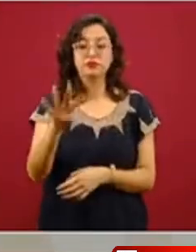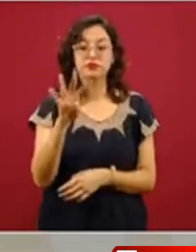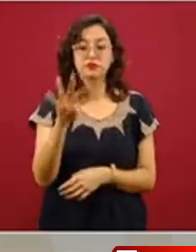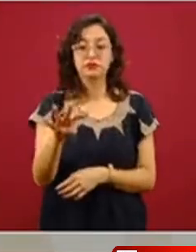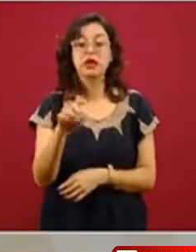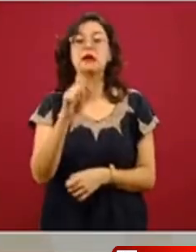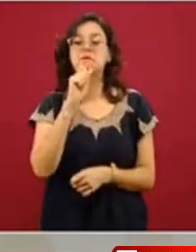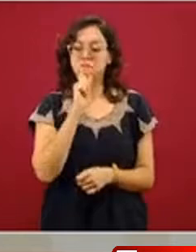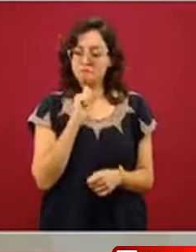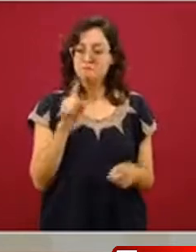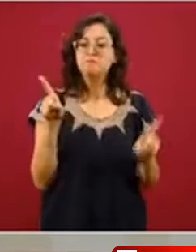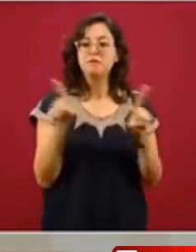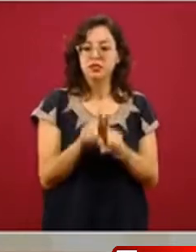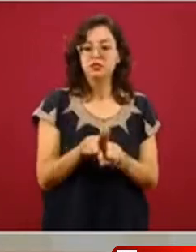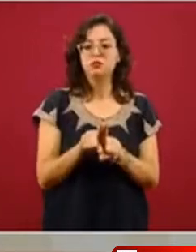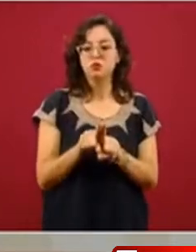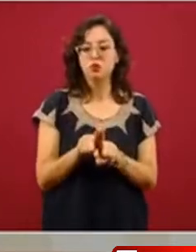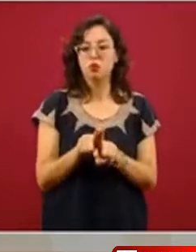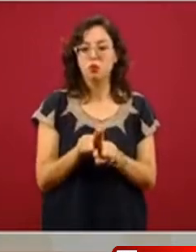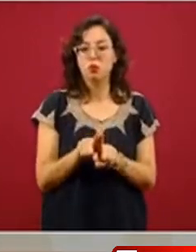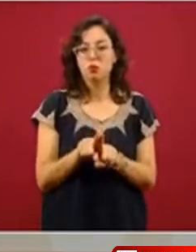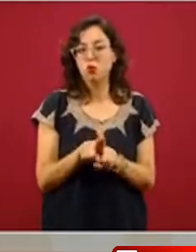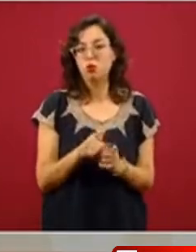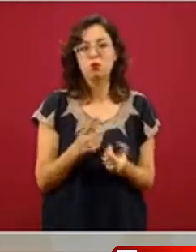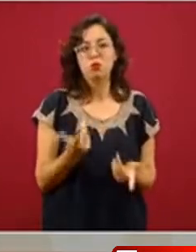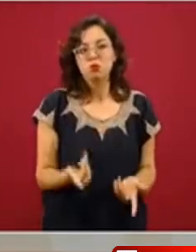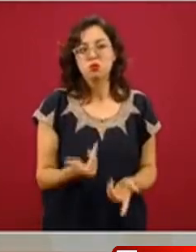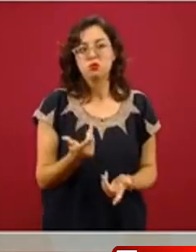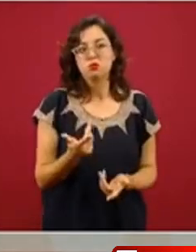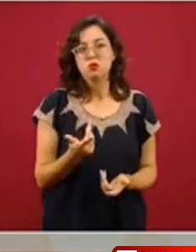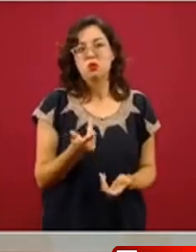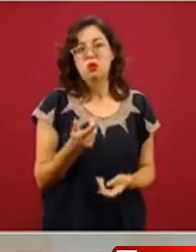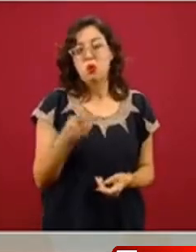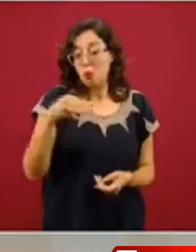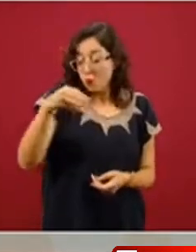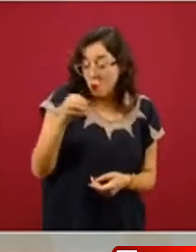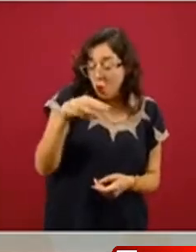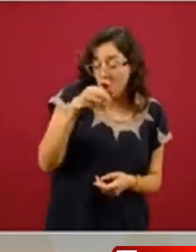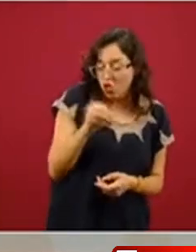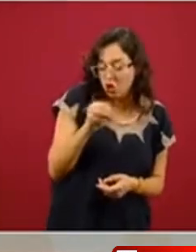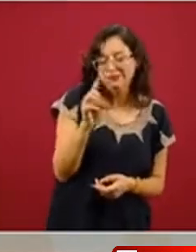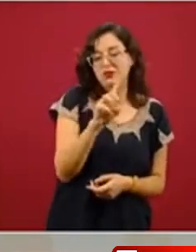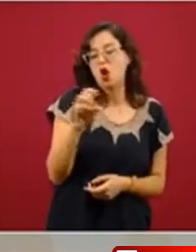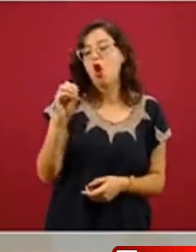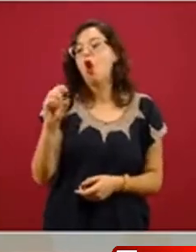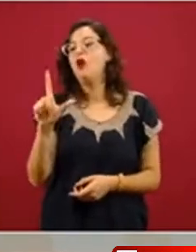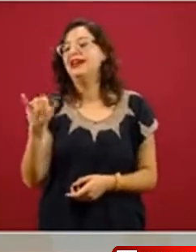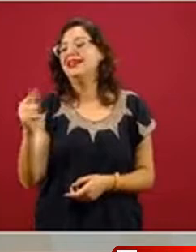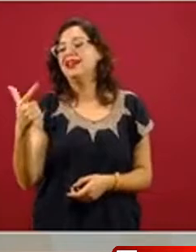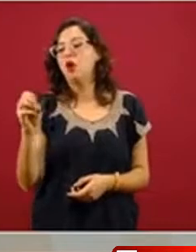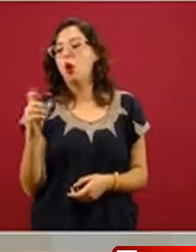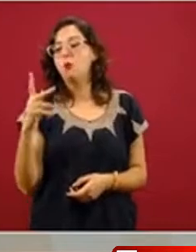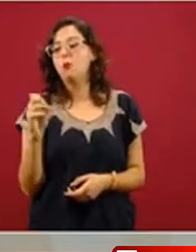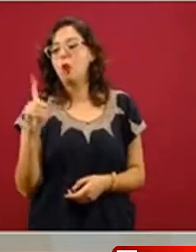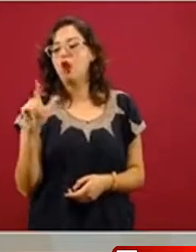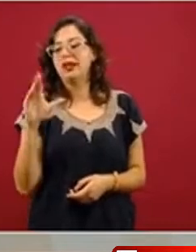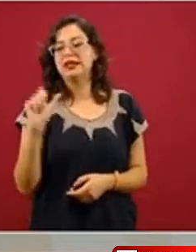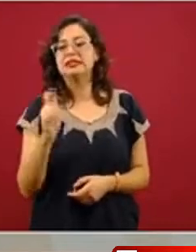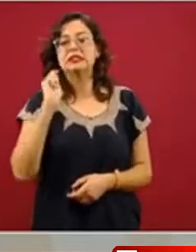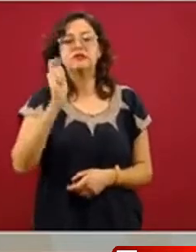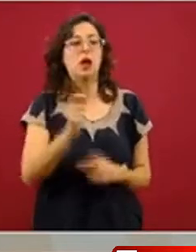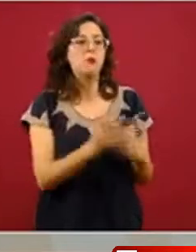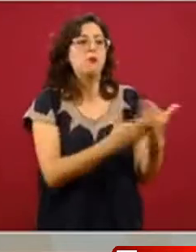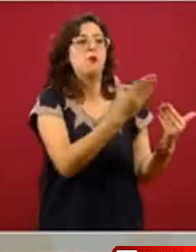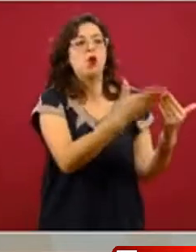no mono, pero sí oligopólica, es decir, hay muy pocas que brindaban ese servicio. Recordar que durante el